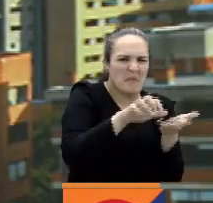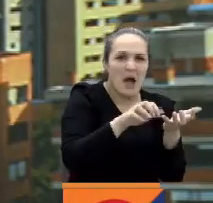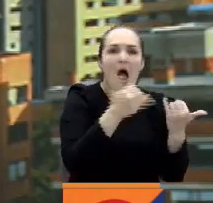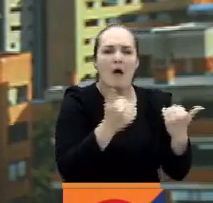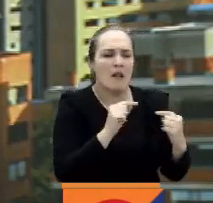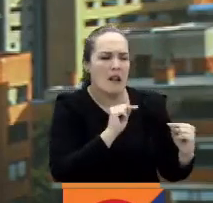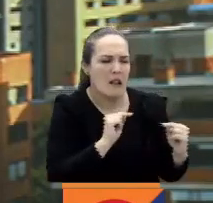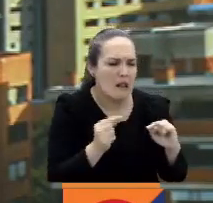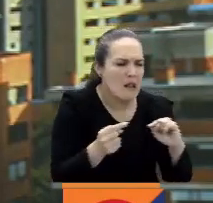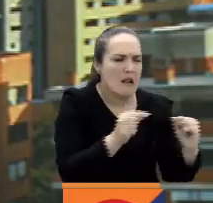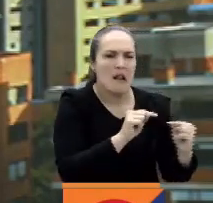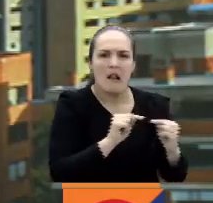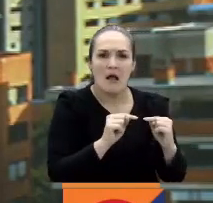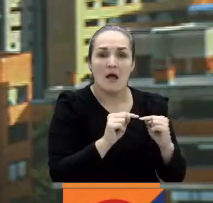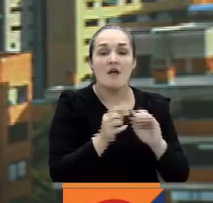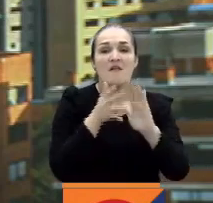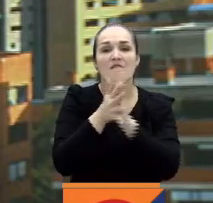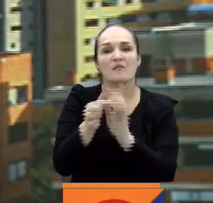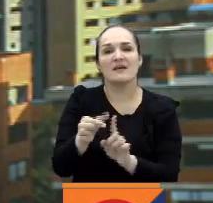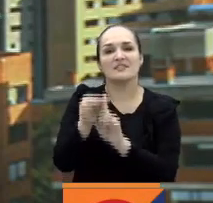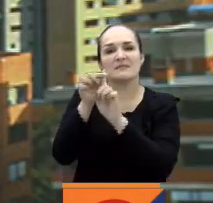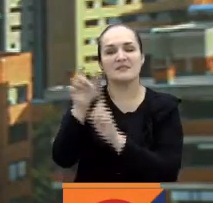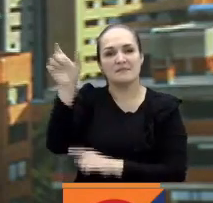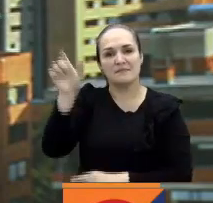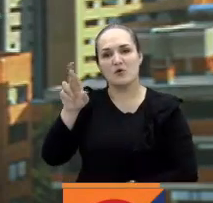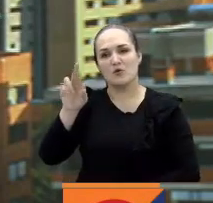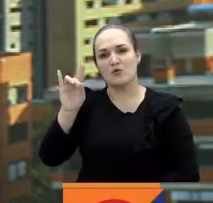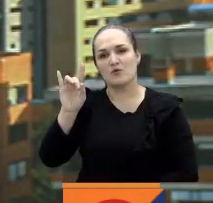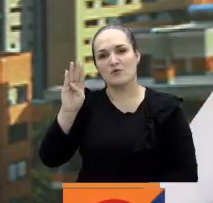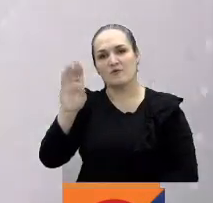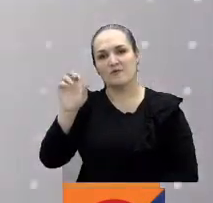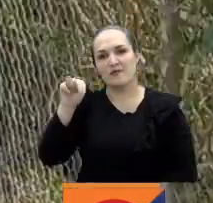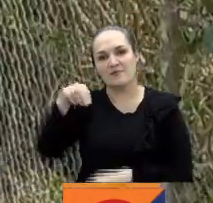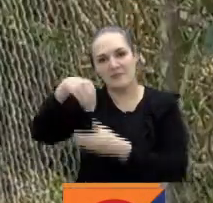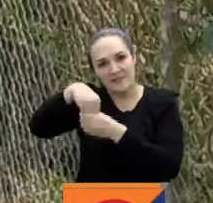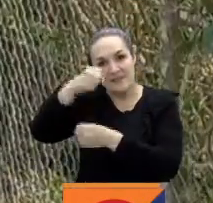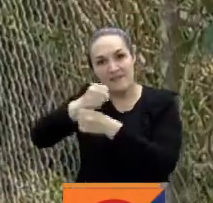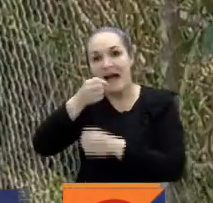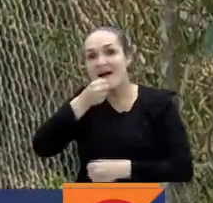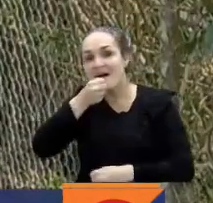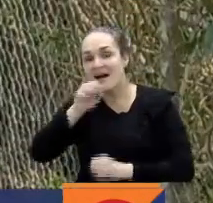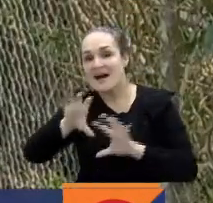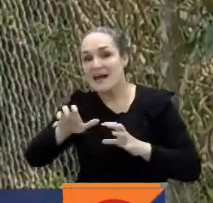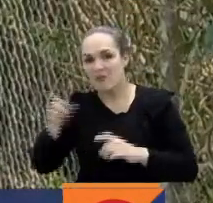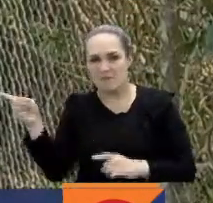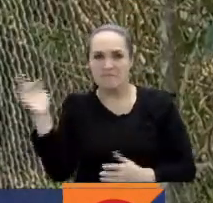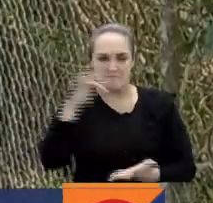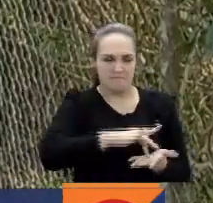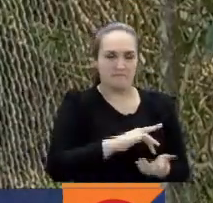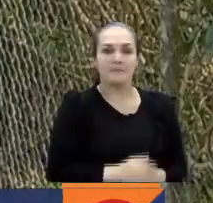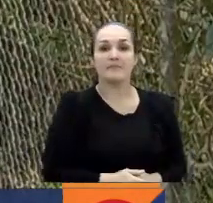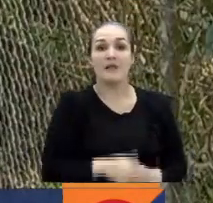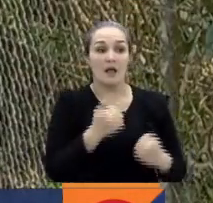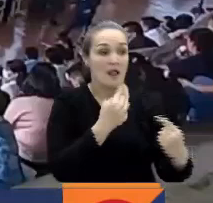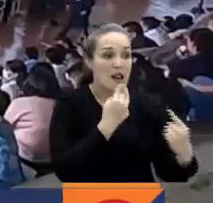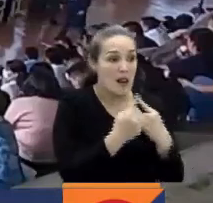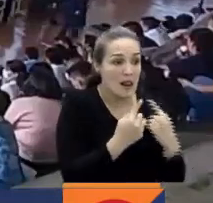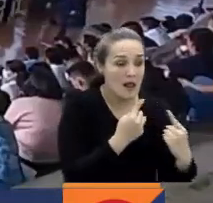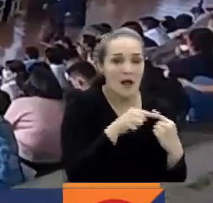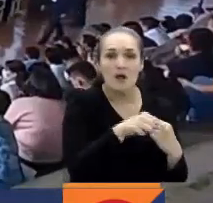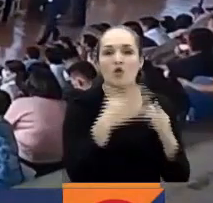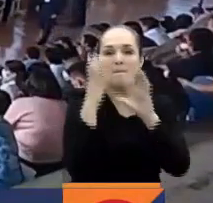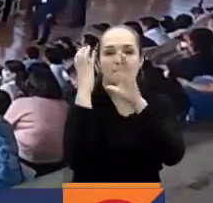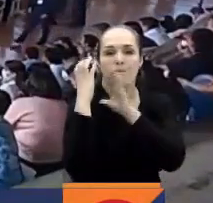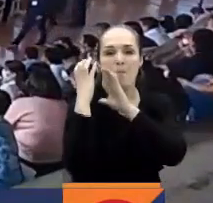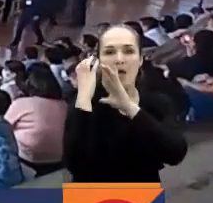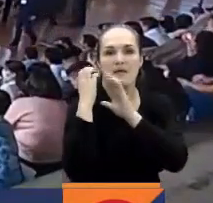informe especial es de Rubén Zúñiga, periodista de la Radio Nacional. A este diálogo regional vinculante que se realiza en la ciudad de Popayán, aquí en